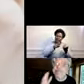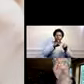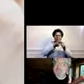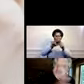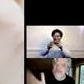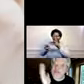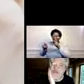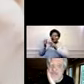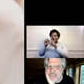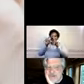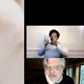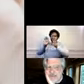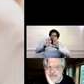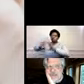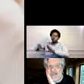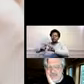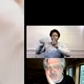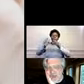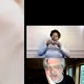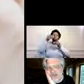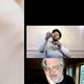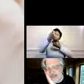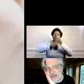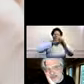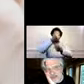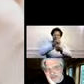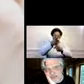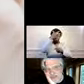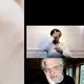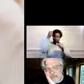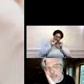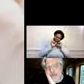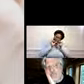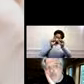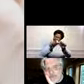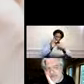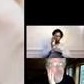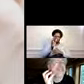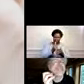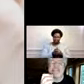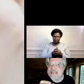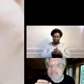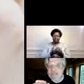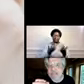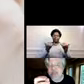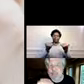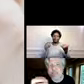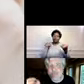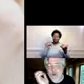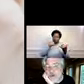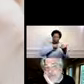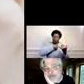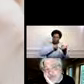aquellos proveedores de soporte directo. Y ese trauma va a quedar, está aquí para quedarse y